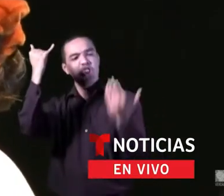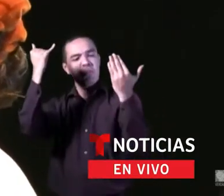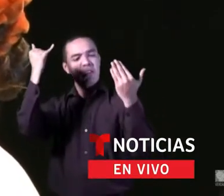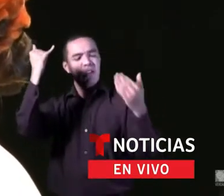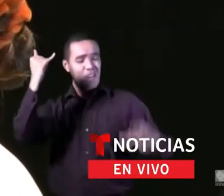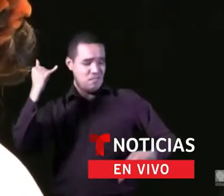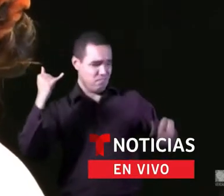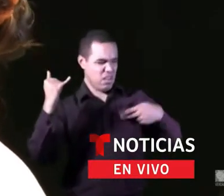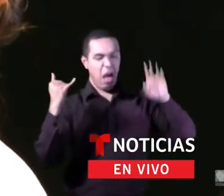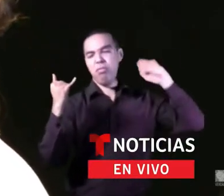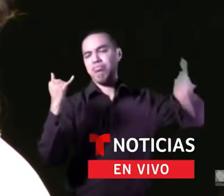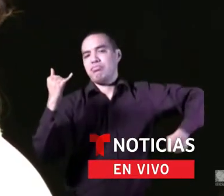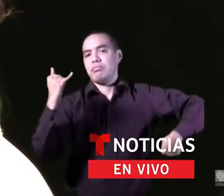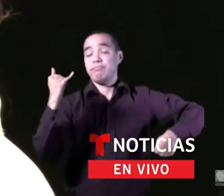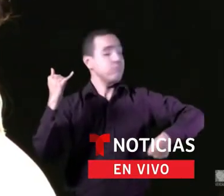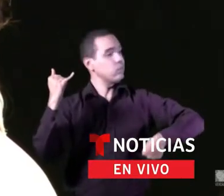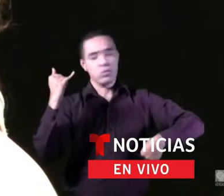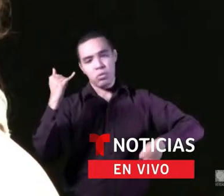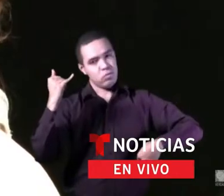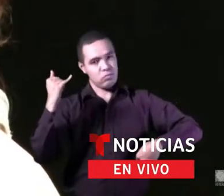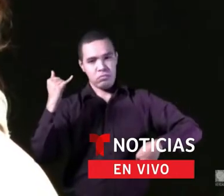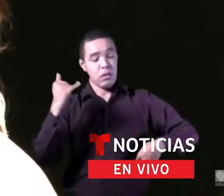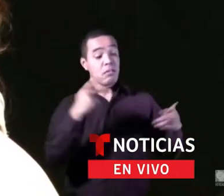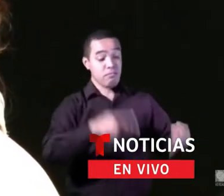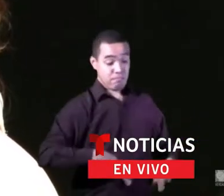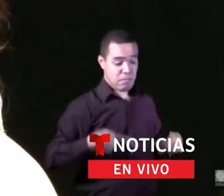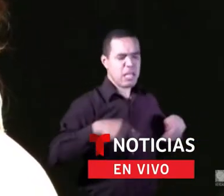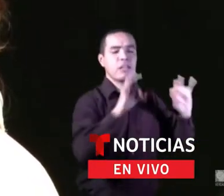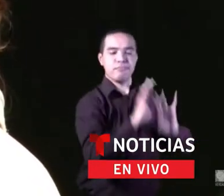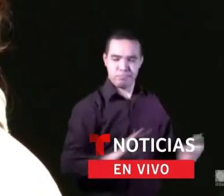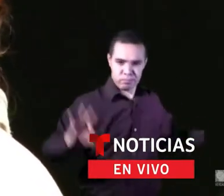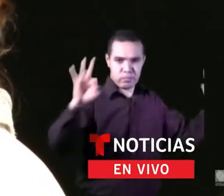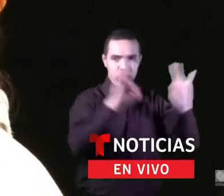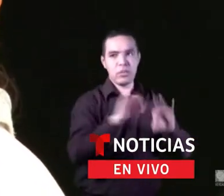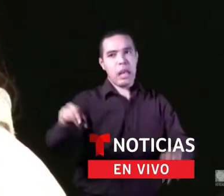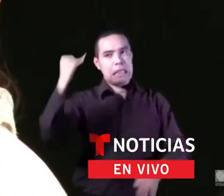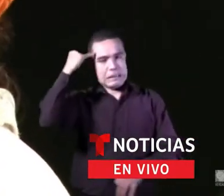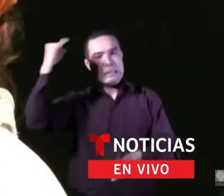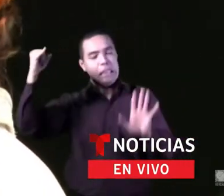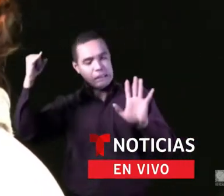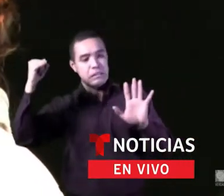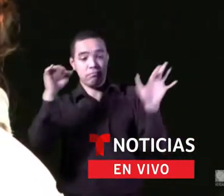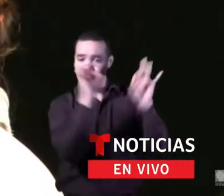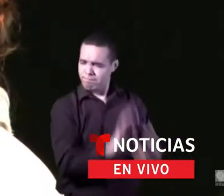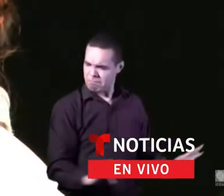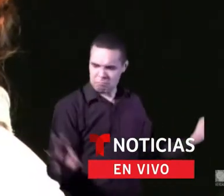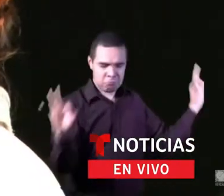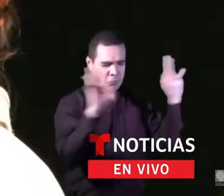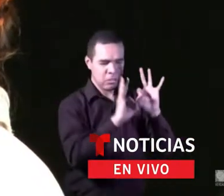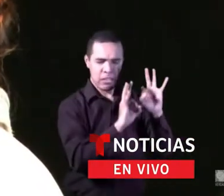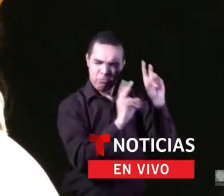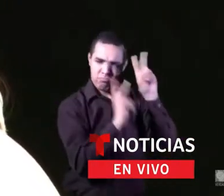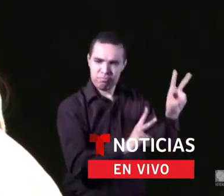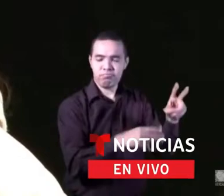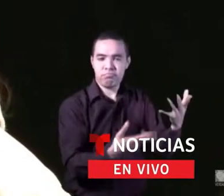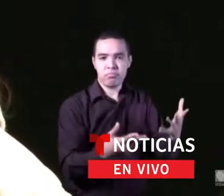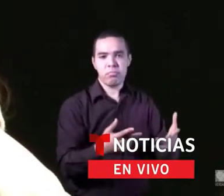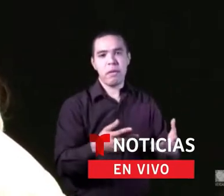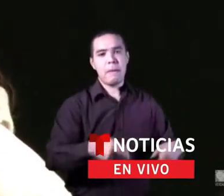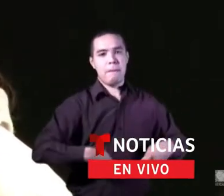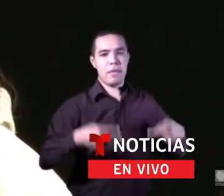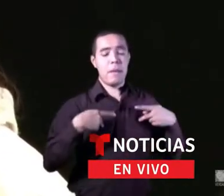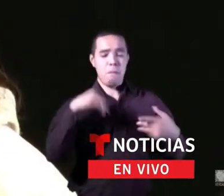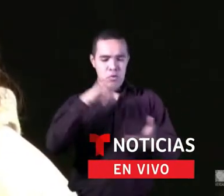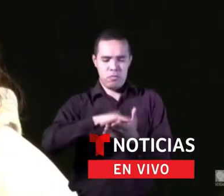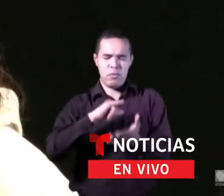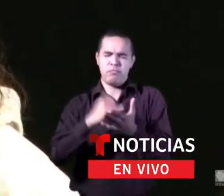vida humana por eso estoy agradecida con esta patria que